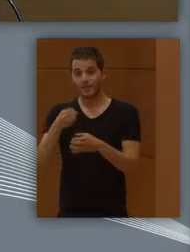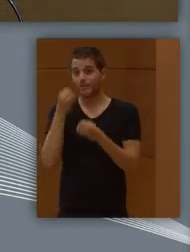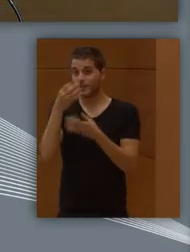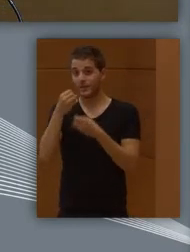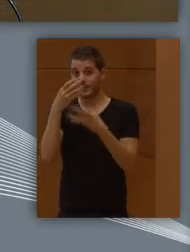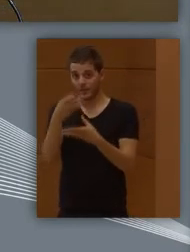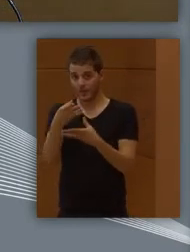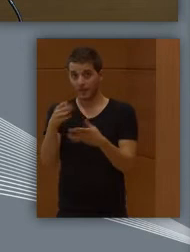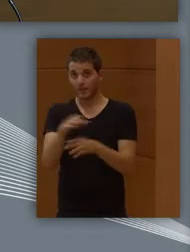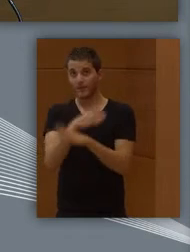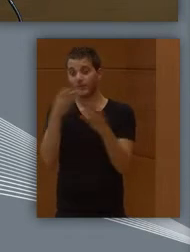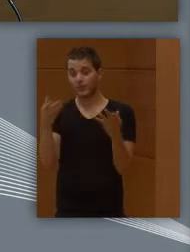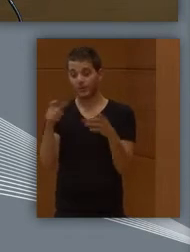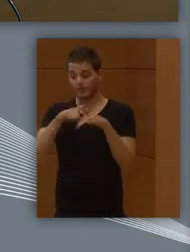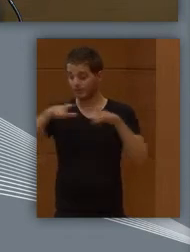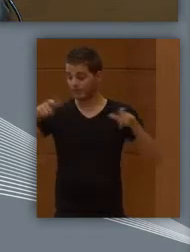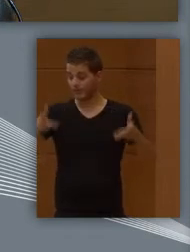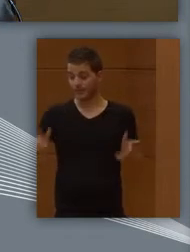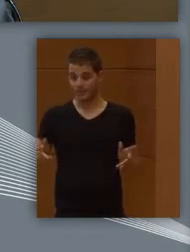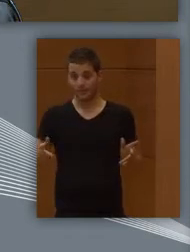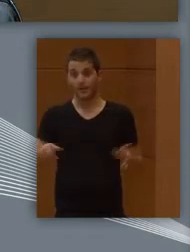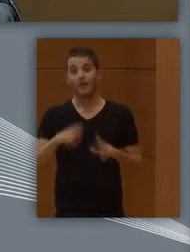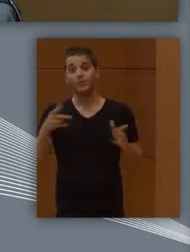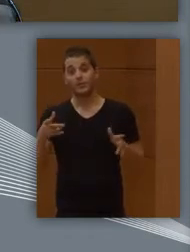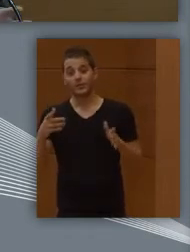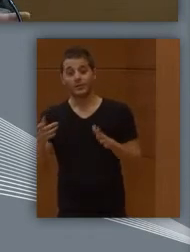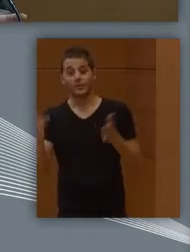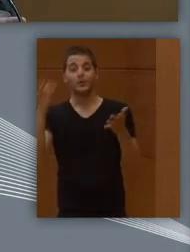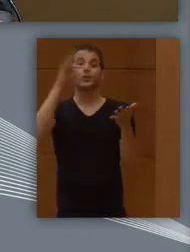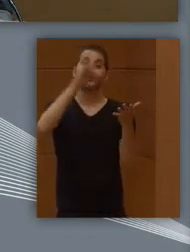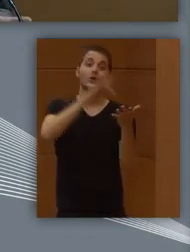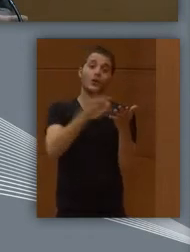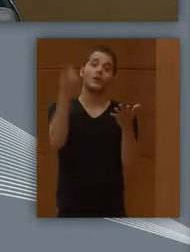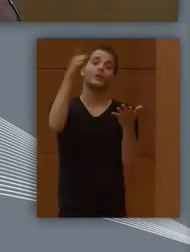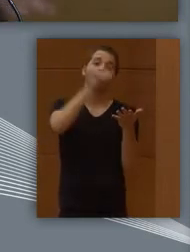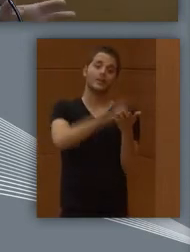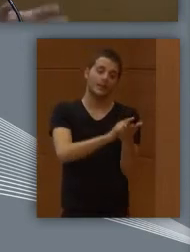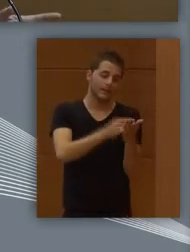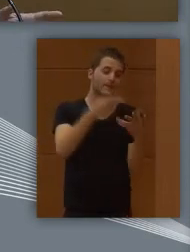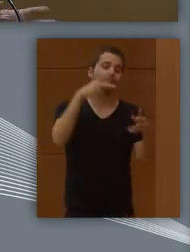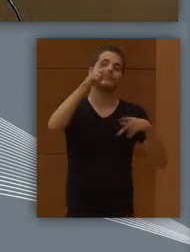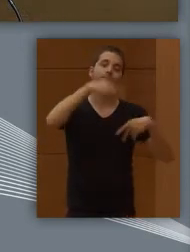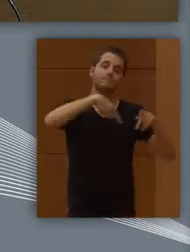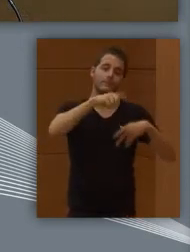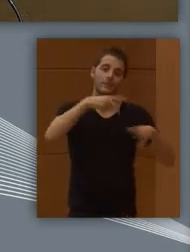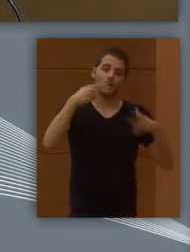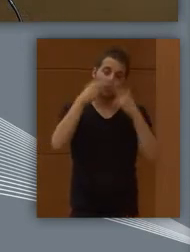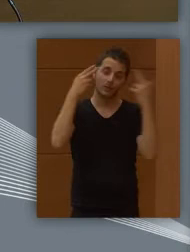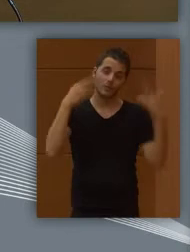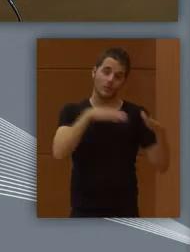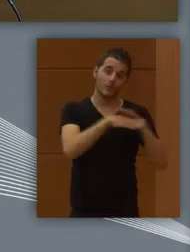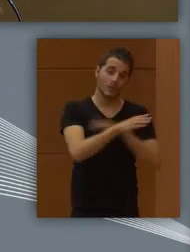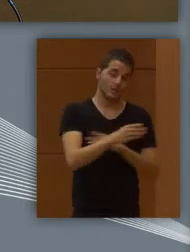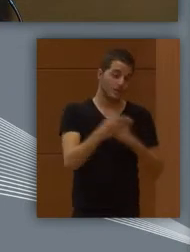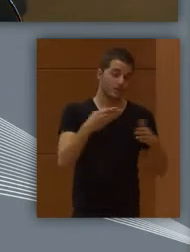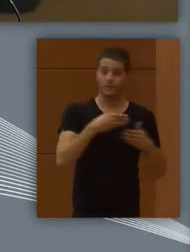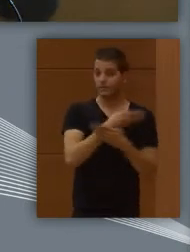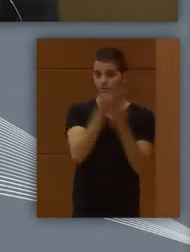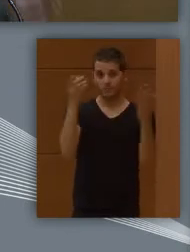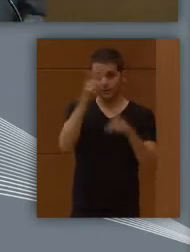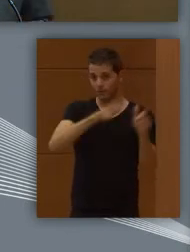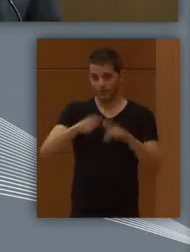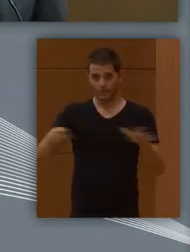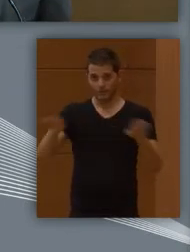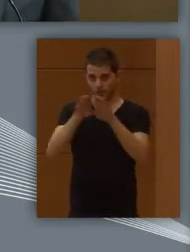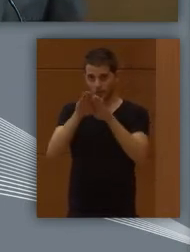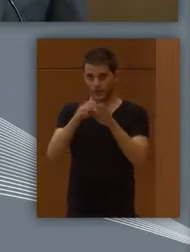podría ser de otro modo, dado la mesa en la que estamos, volviendo al tema del transporte público accesible, del transporte para todos. Bueno, este es un